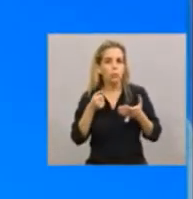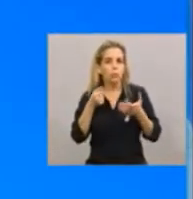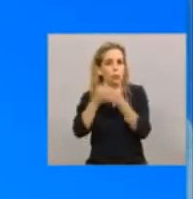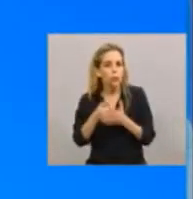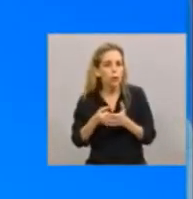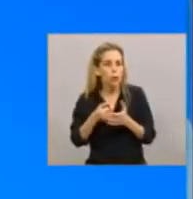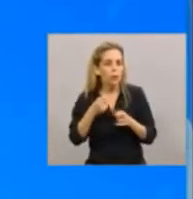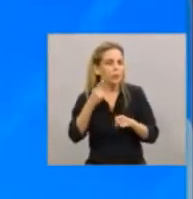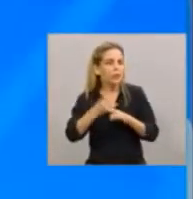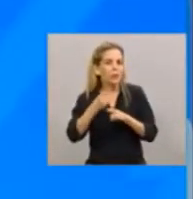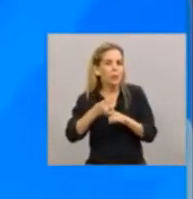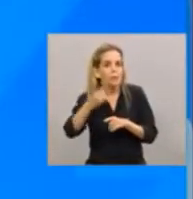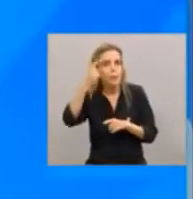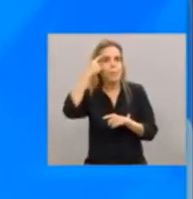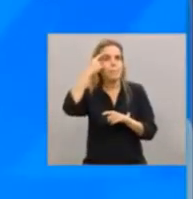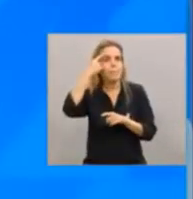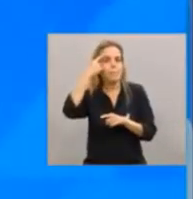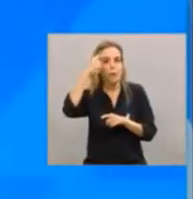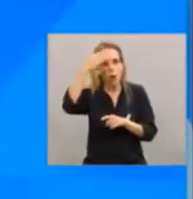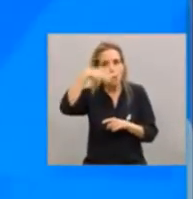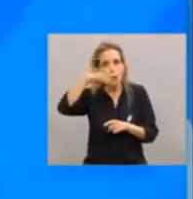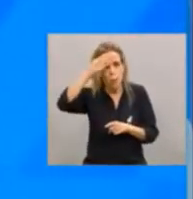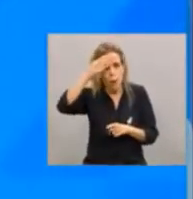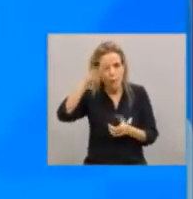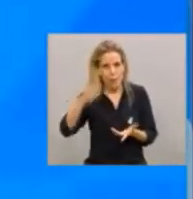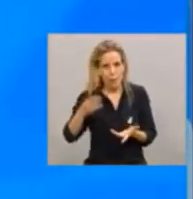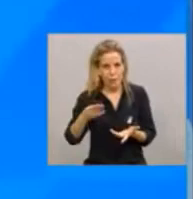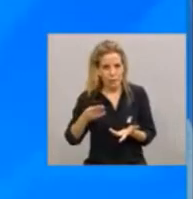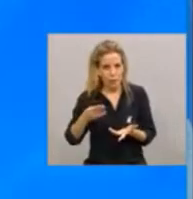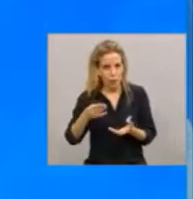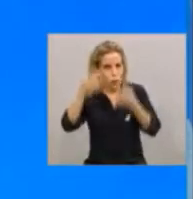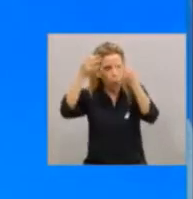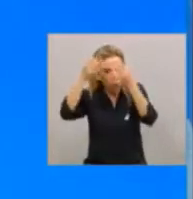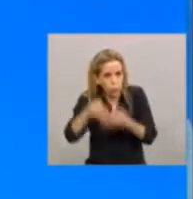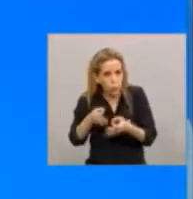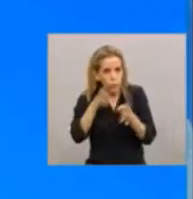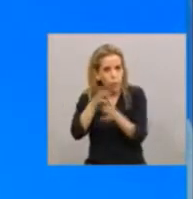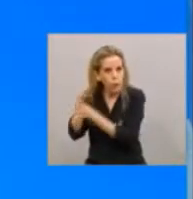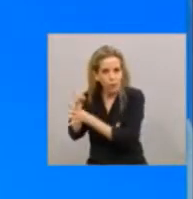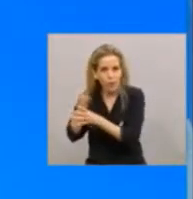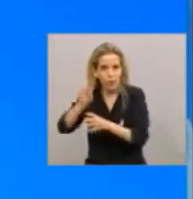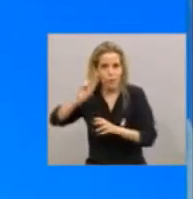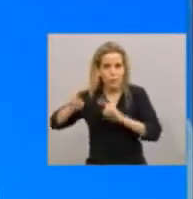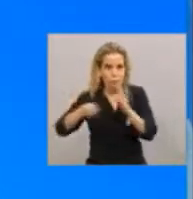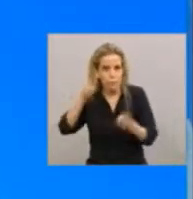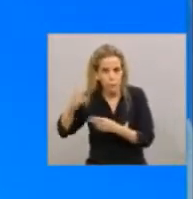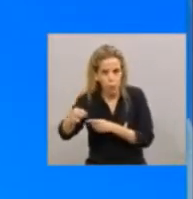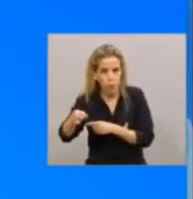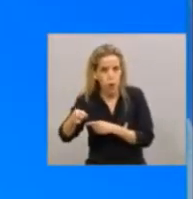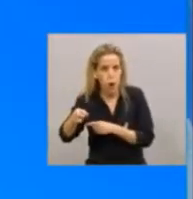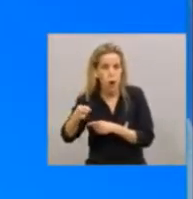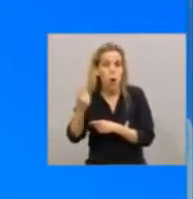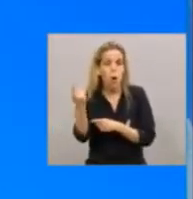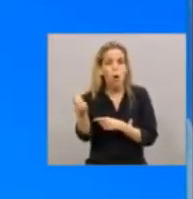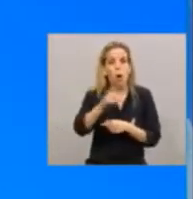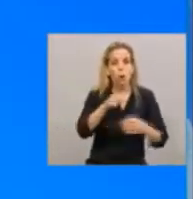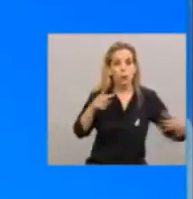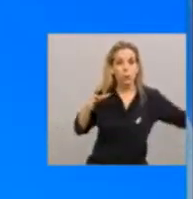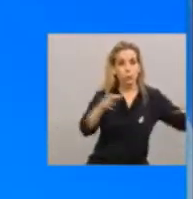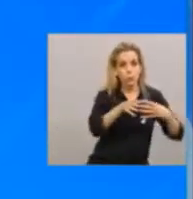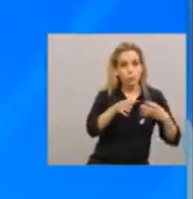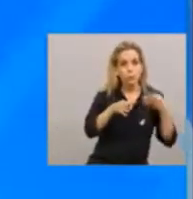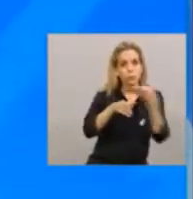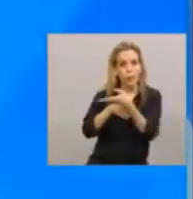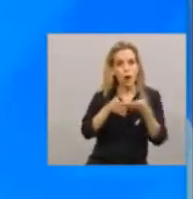güemes ese general muerto en batalla que cuando los realistas le propusieron socorrerlos